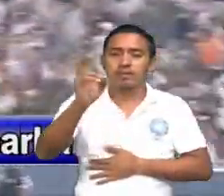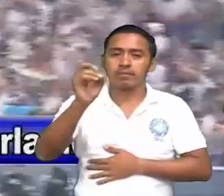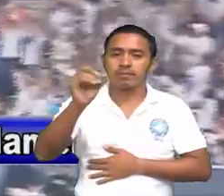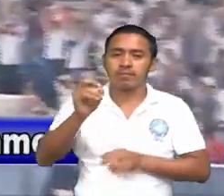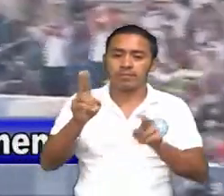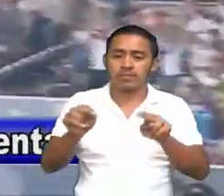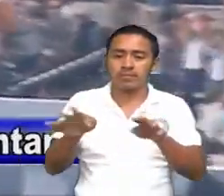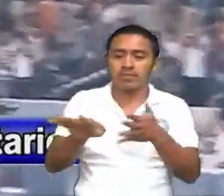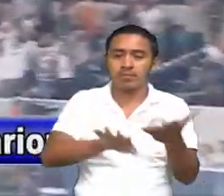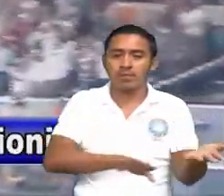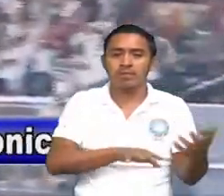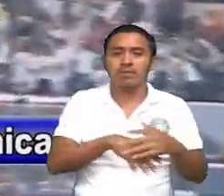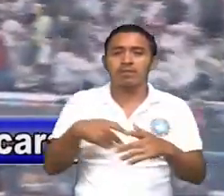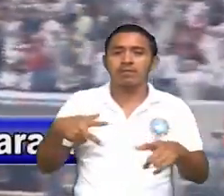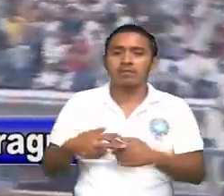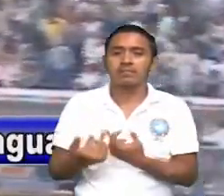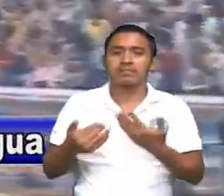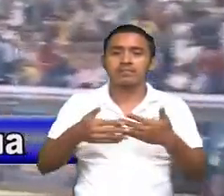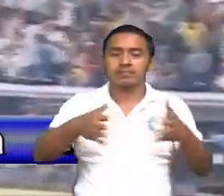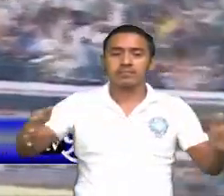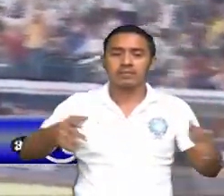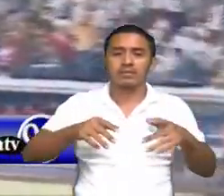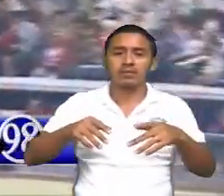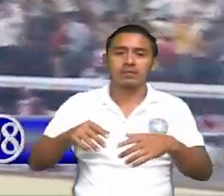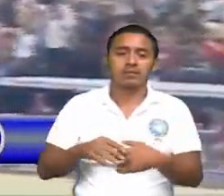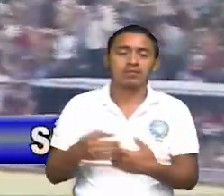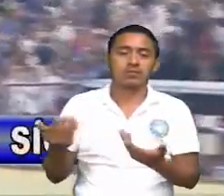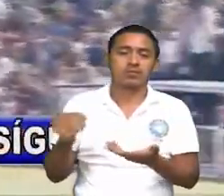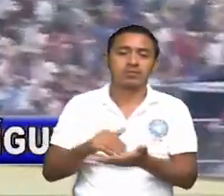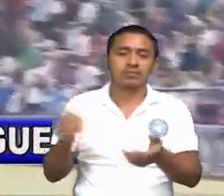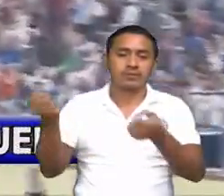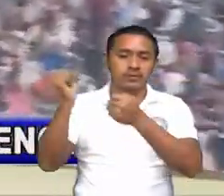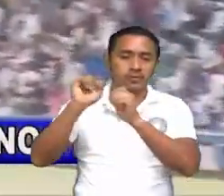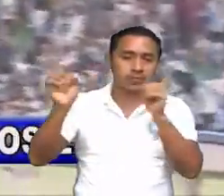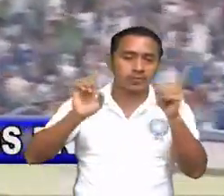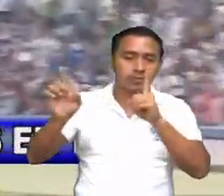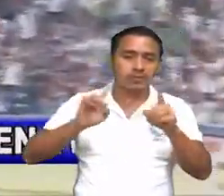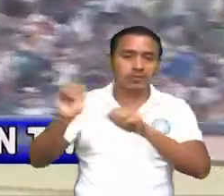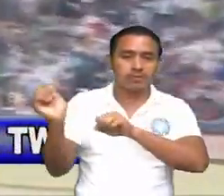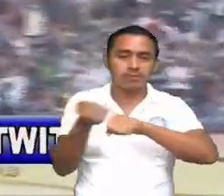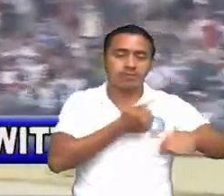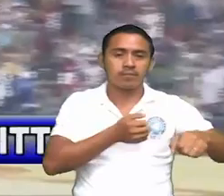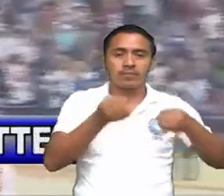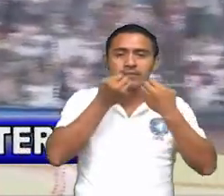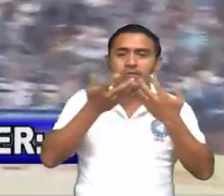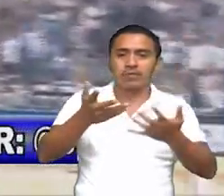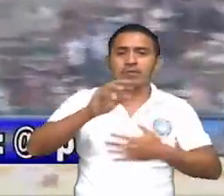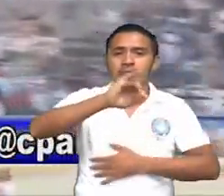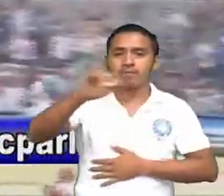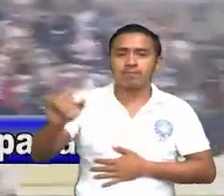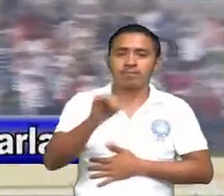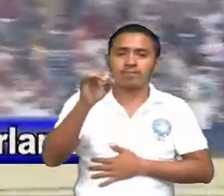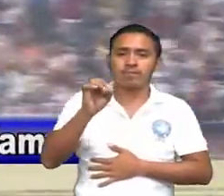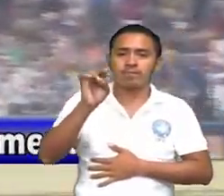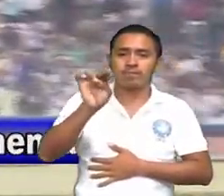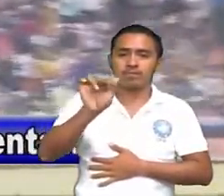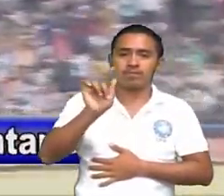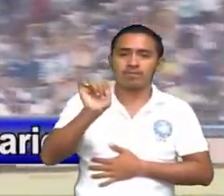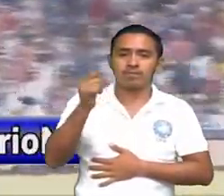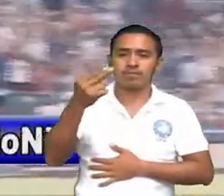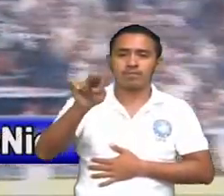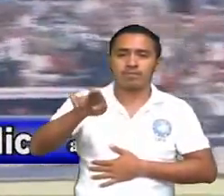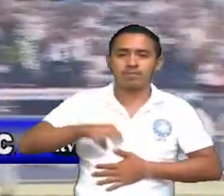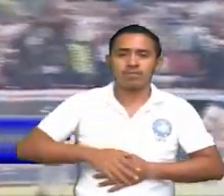de noviembre en la inauguración de la Liga Profesional de Béisbol. Con cámara de Rubén Castro, informó para el canal parlamentario